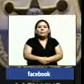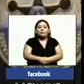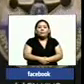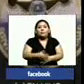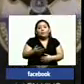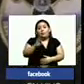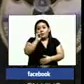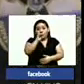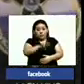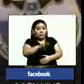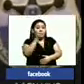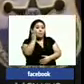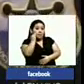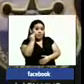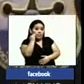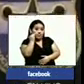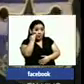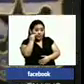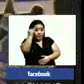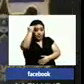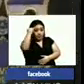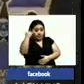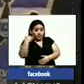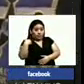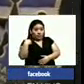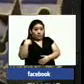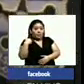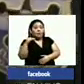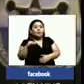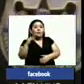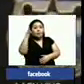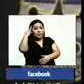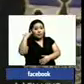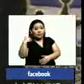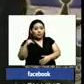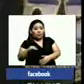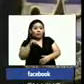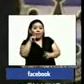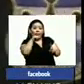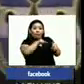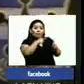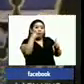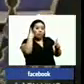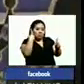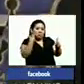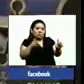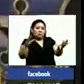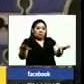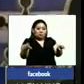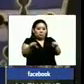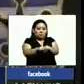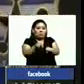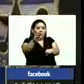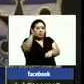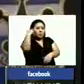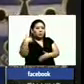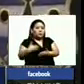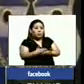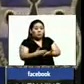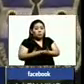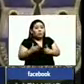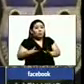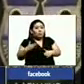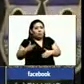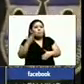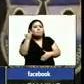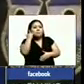Versiones De la madre De la menor De una menor Este señor Se había acompañado Con su hija Por lo